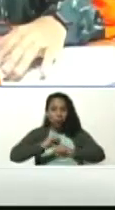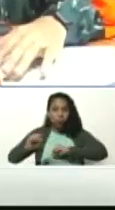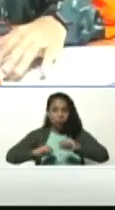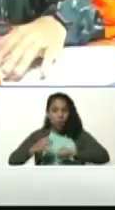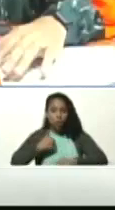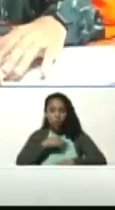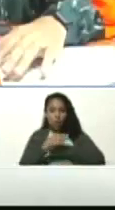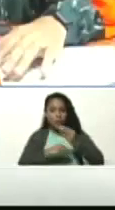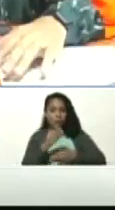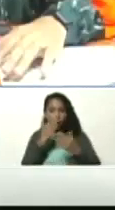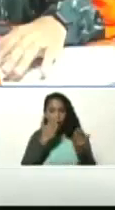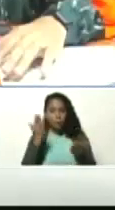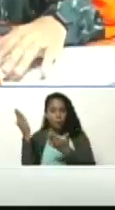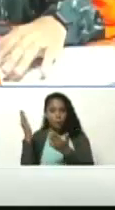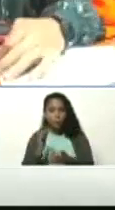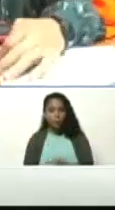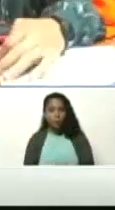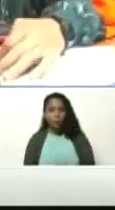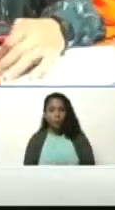estamos tomando. Adelante.